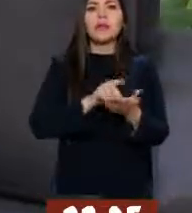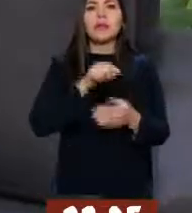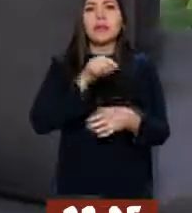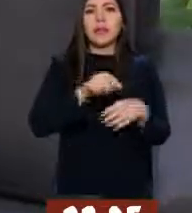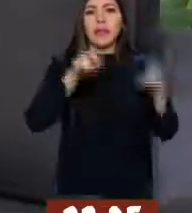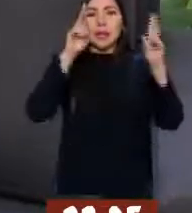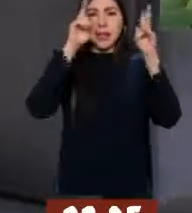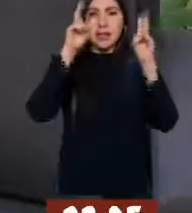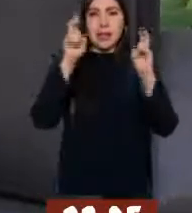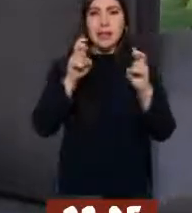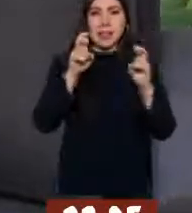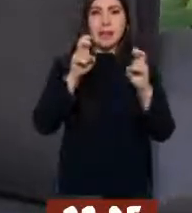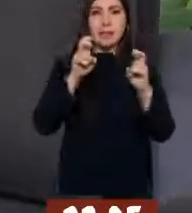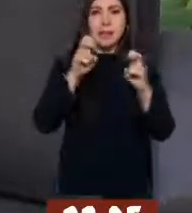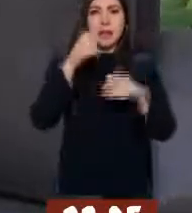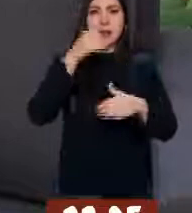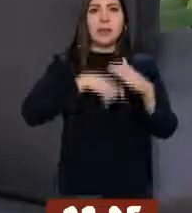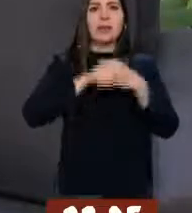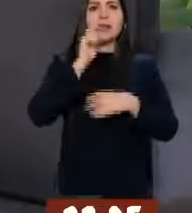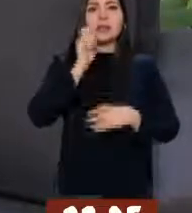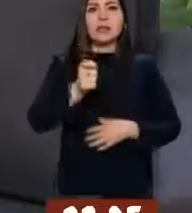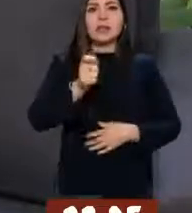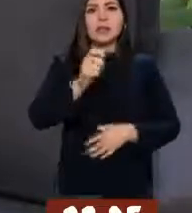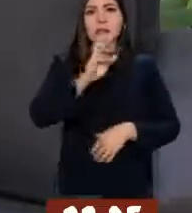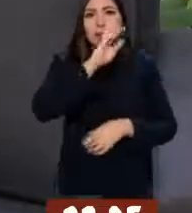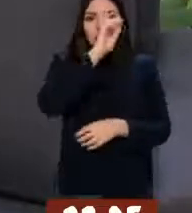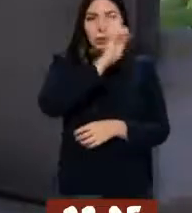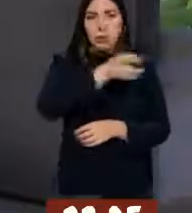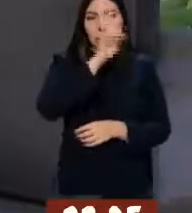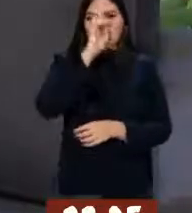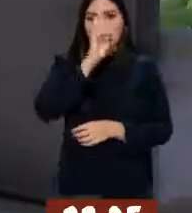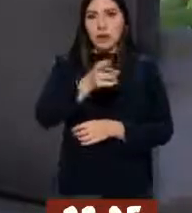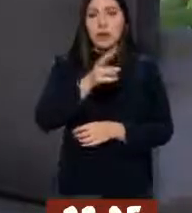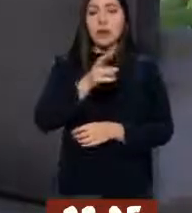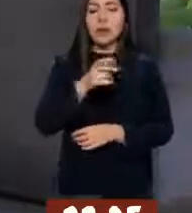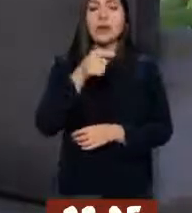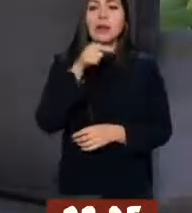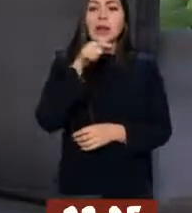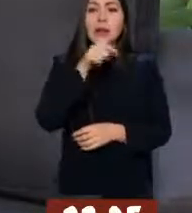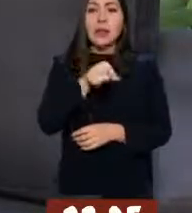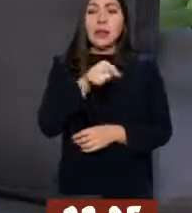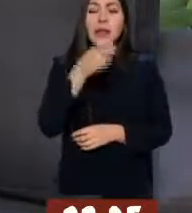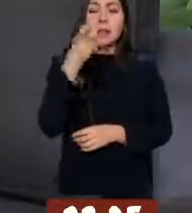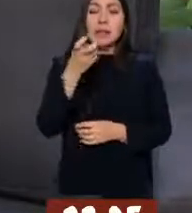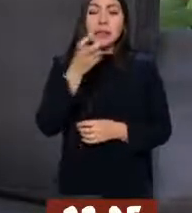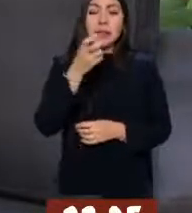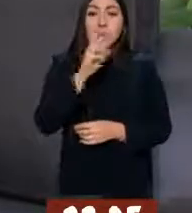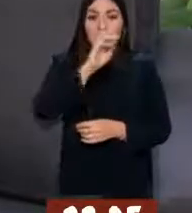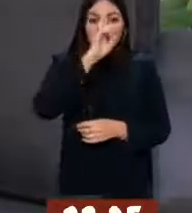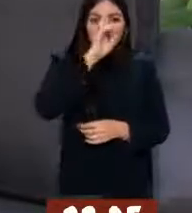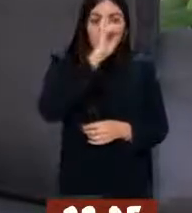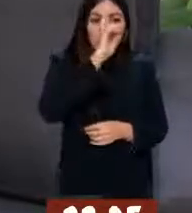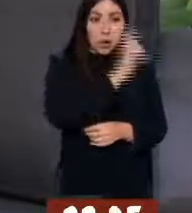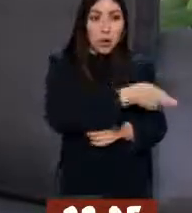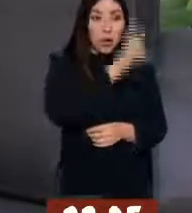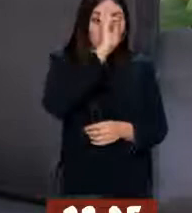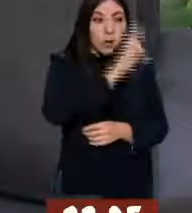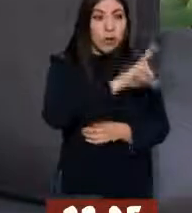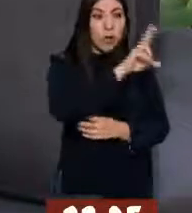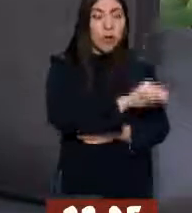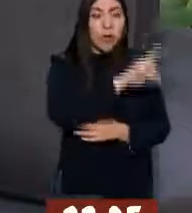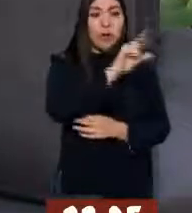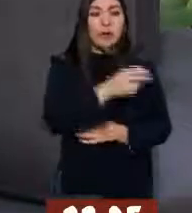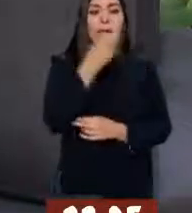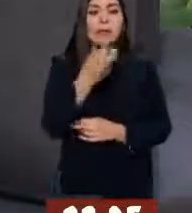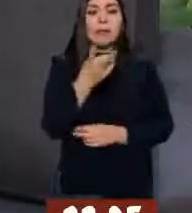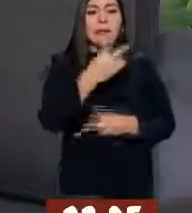este elemento de prohibición. La prohibición ha generado, pues eso, ¿no? Un grave problema